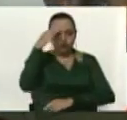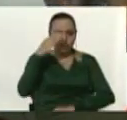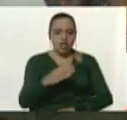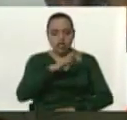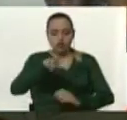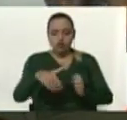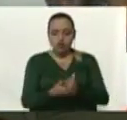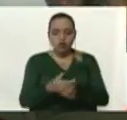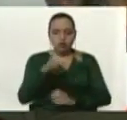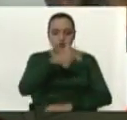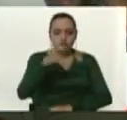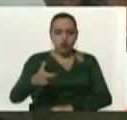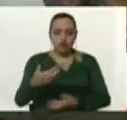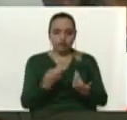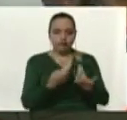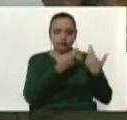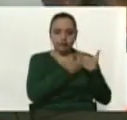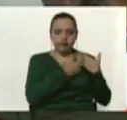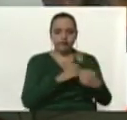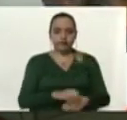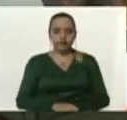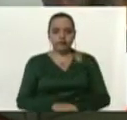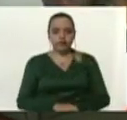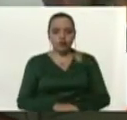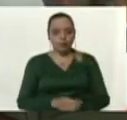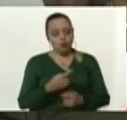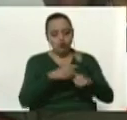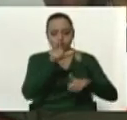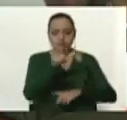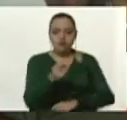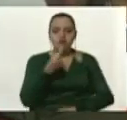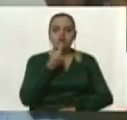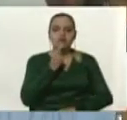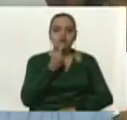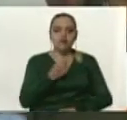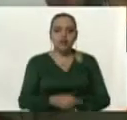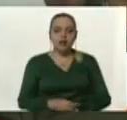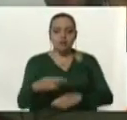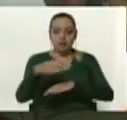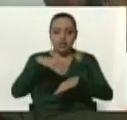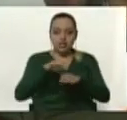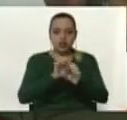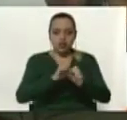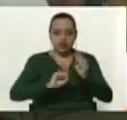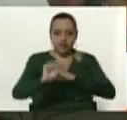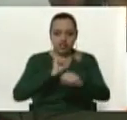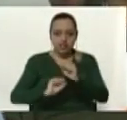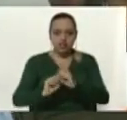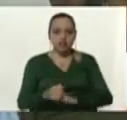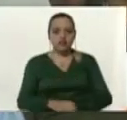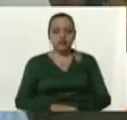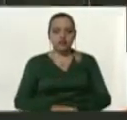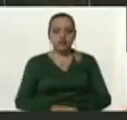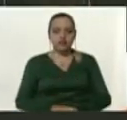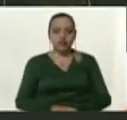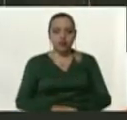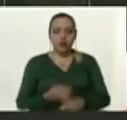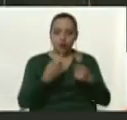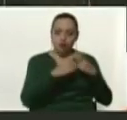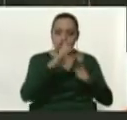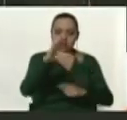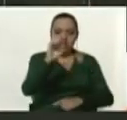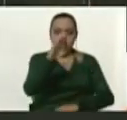mayor, general en jefe Vladimir Padrino López, ministro de defensa, almirante en jefe Remigio